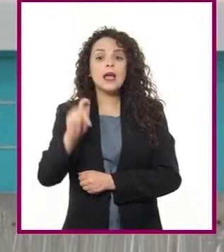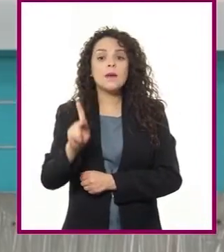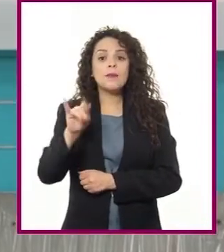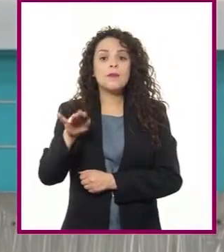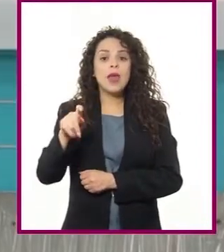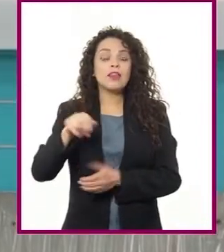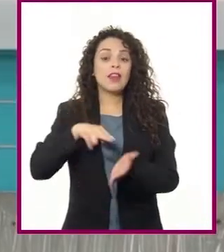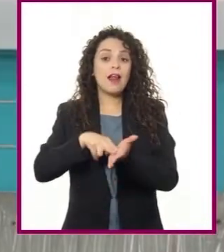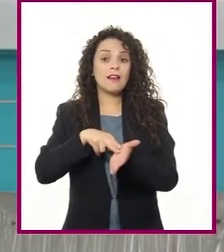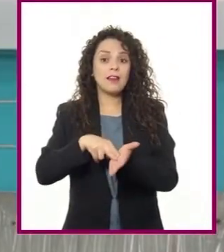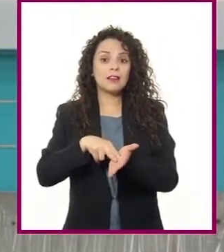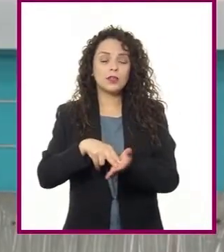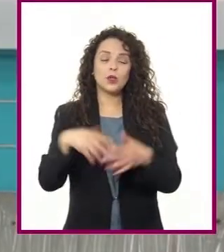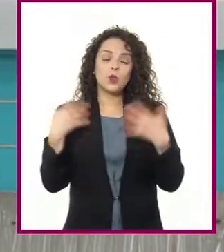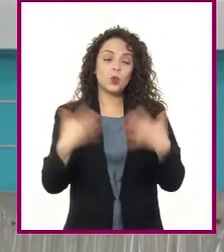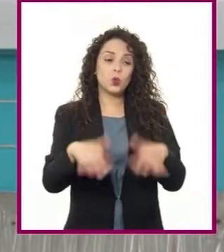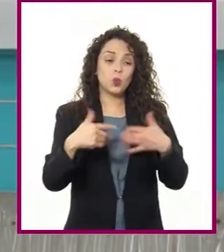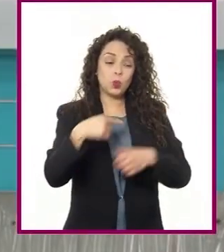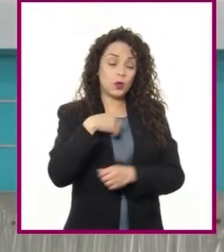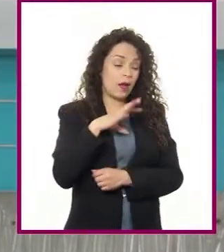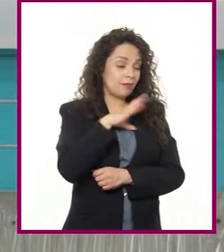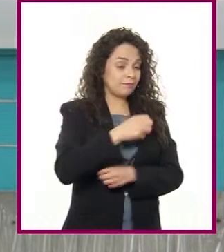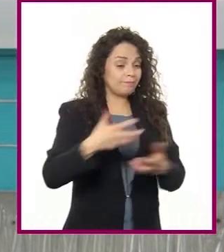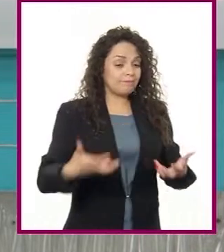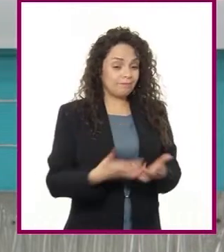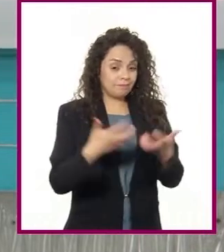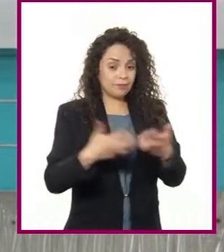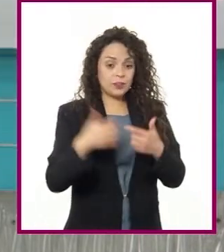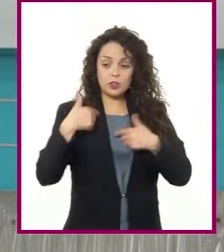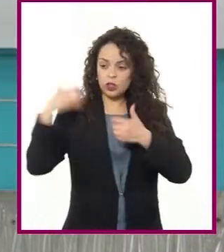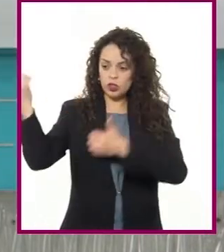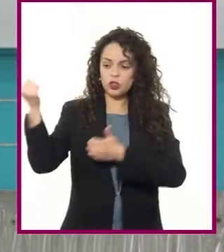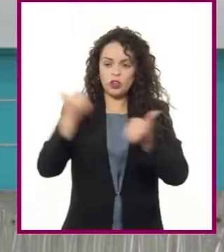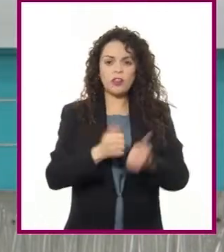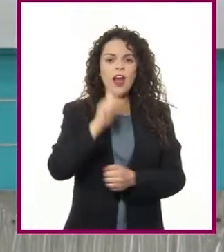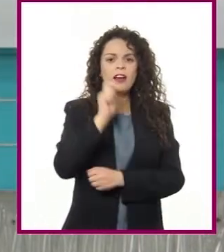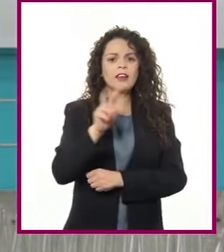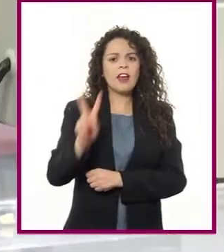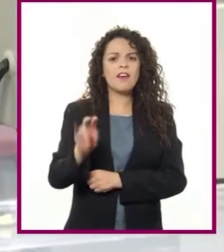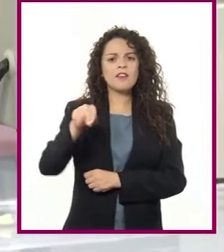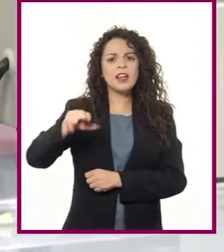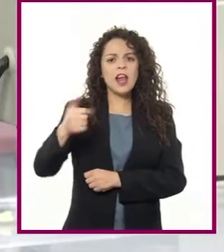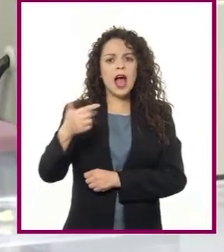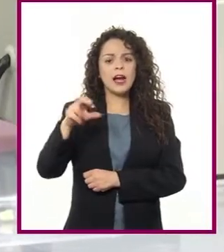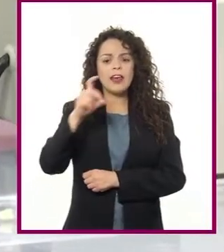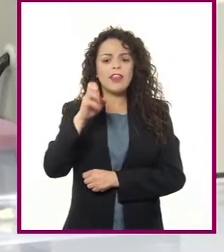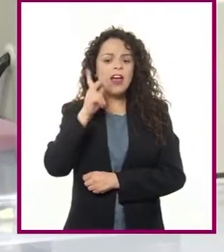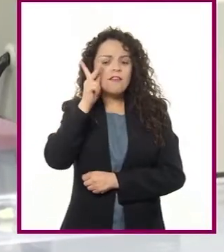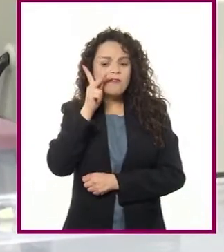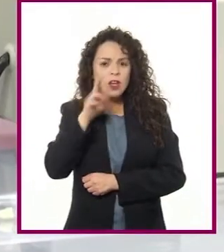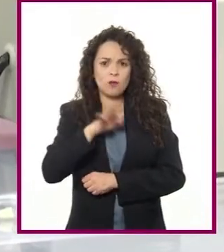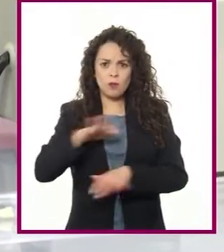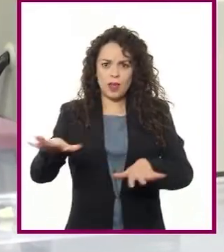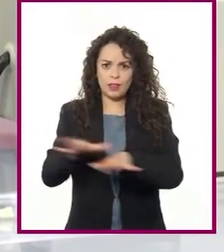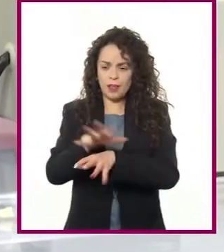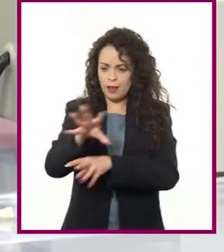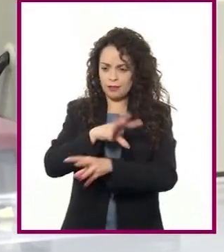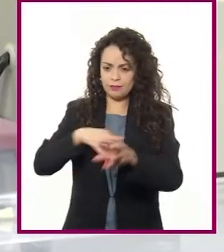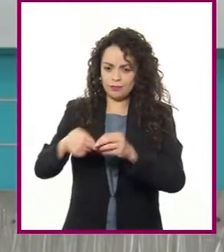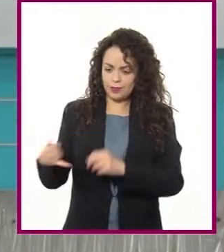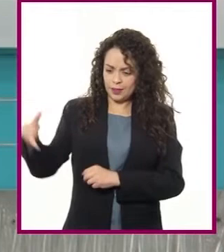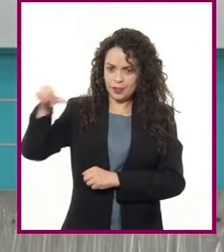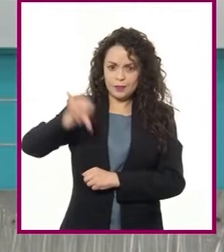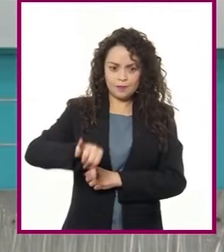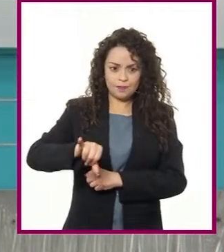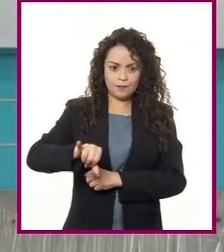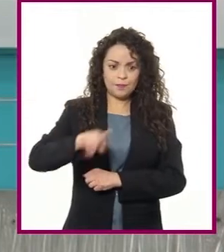que me encantan las ensaladas, yo traigo vinagre de vino. ¿Me lo podría cambiar y ponerle a mi mezcla heterogénea, es decir,